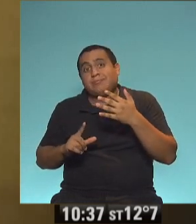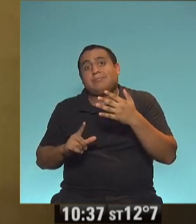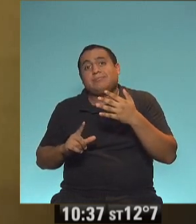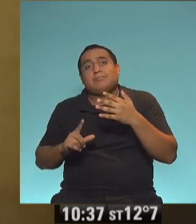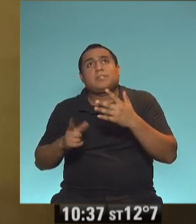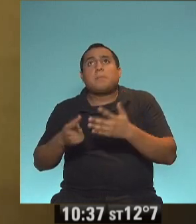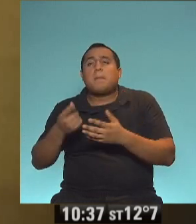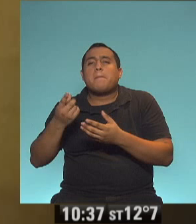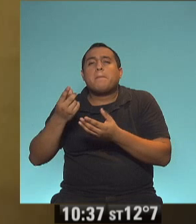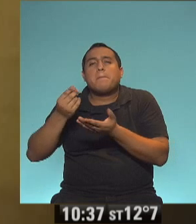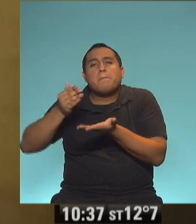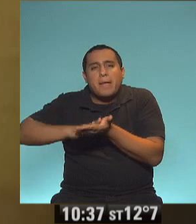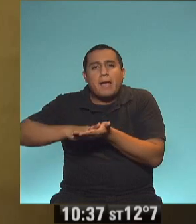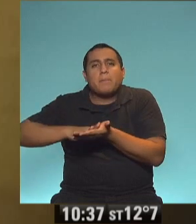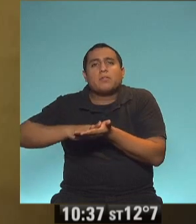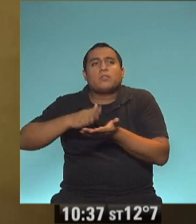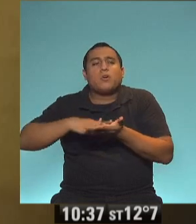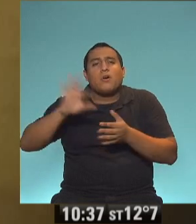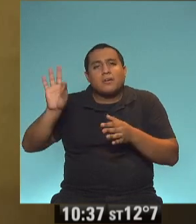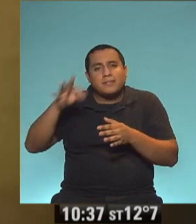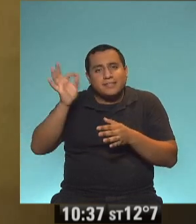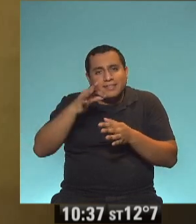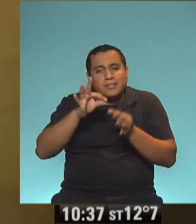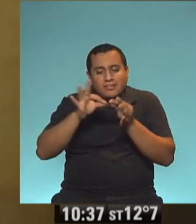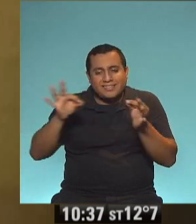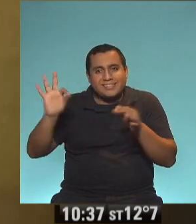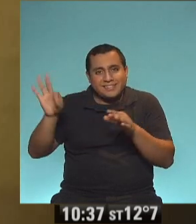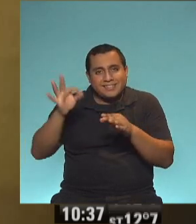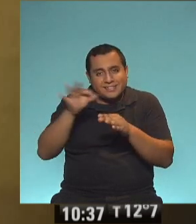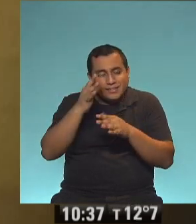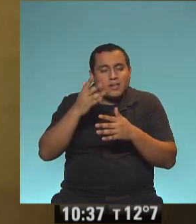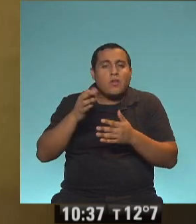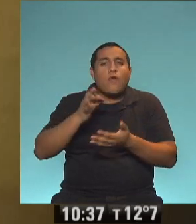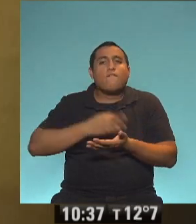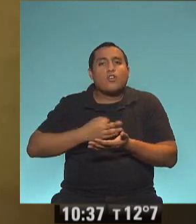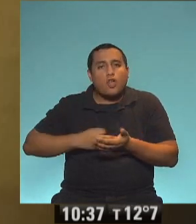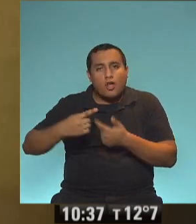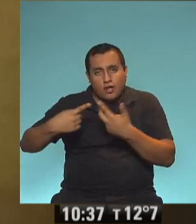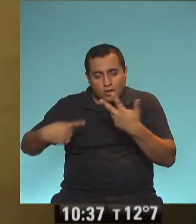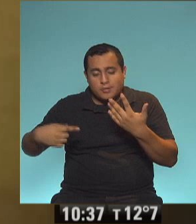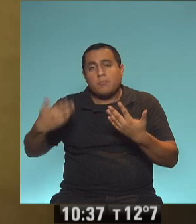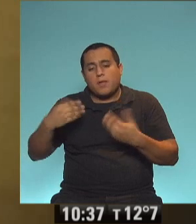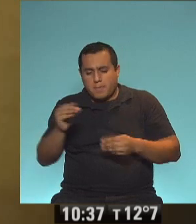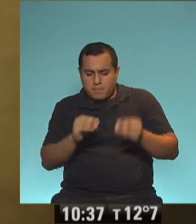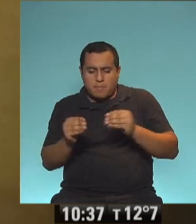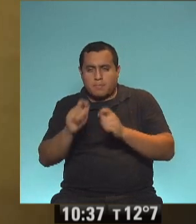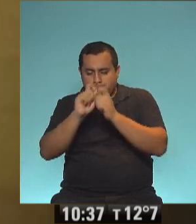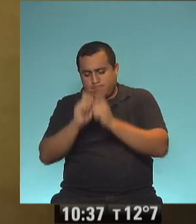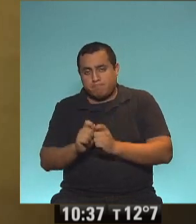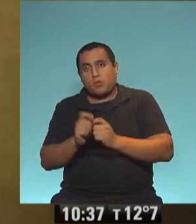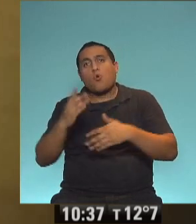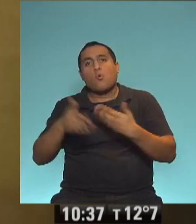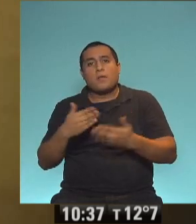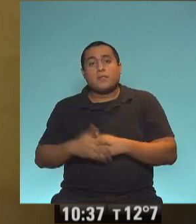algunos pegamentos, hilo y aguja, botones, podés ir armando tus propios juguetes. Ay, tengo bueno. Más